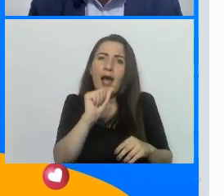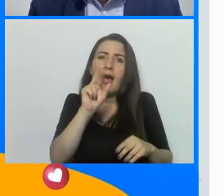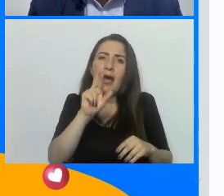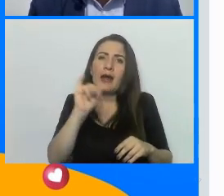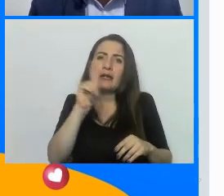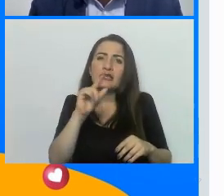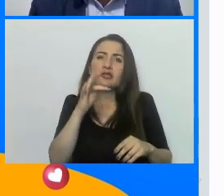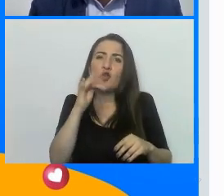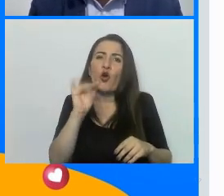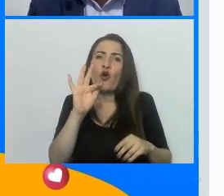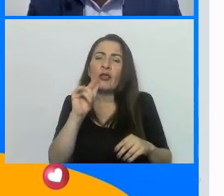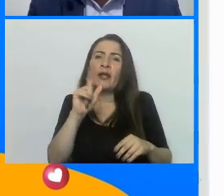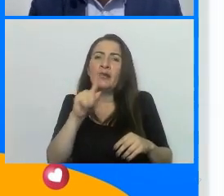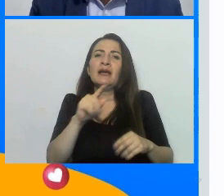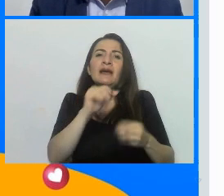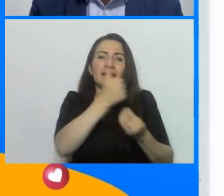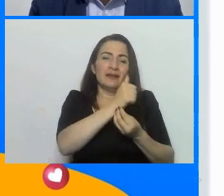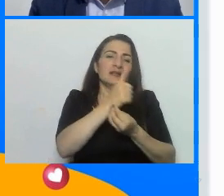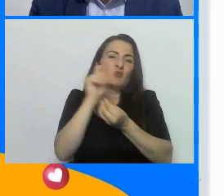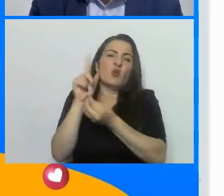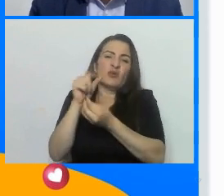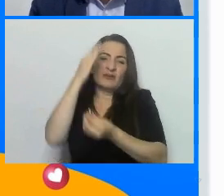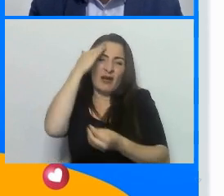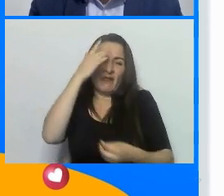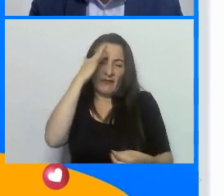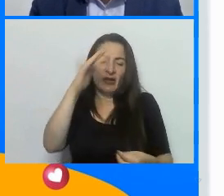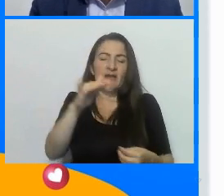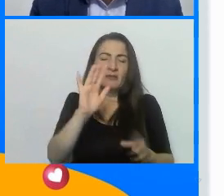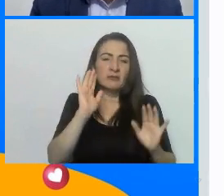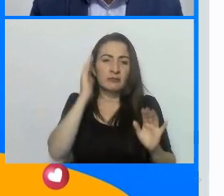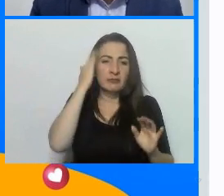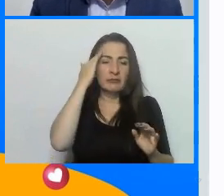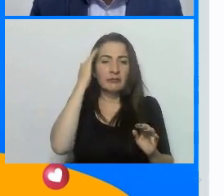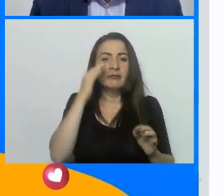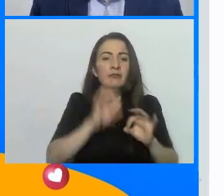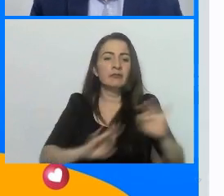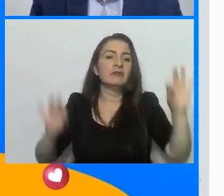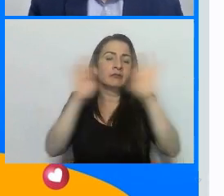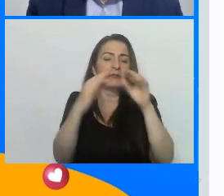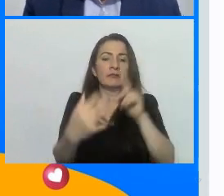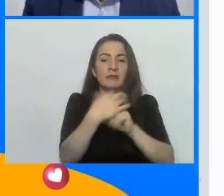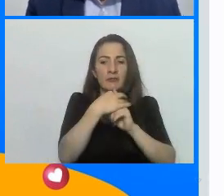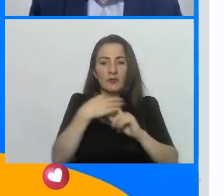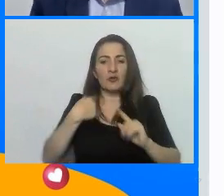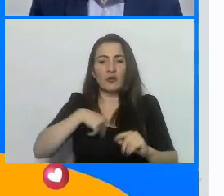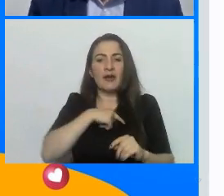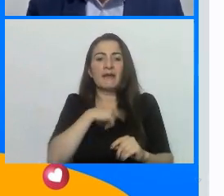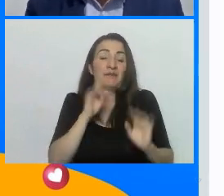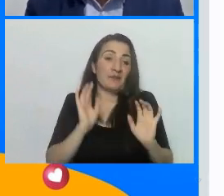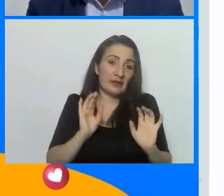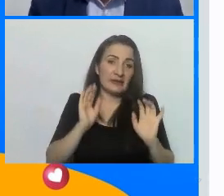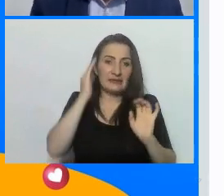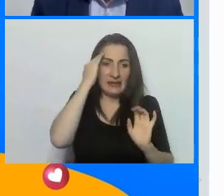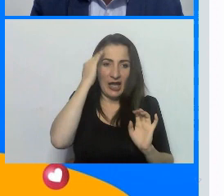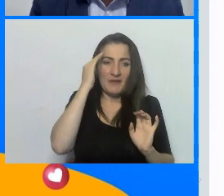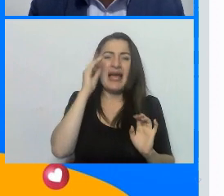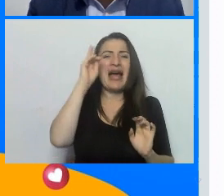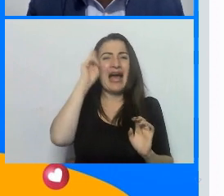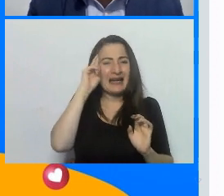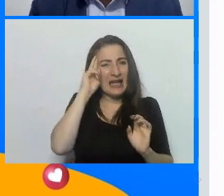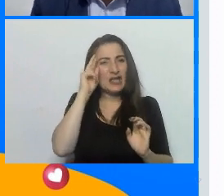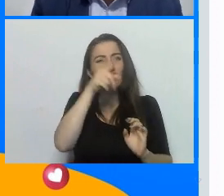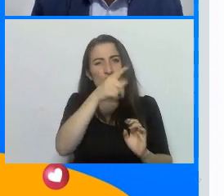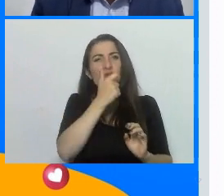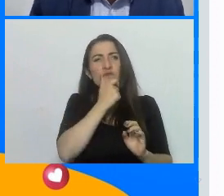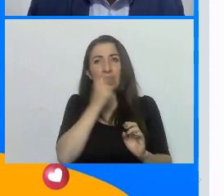los que ya están en 10º y 11, pues ya saben de quién estoy hablando y por qué es importante, y pues me darán en sí un poco la razón de por qué lo